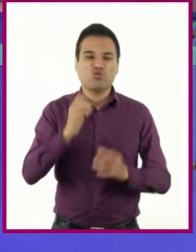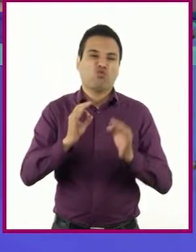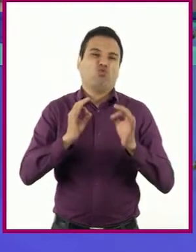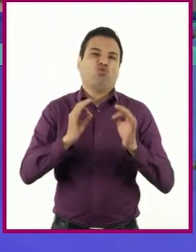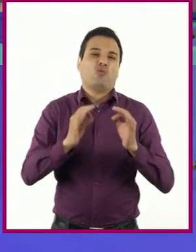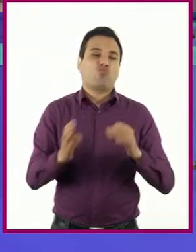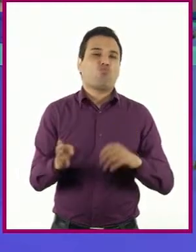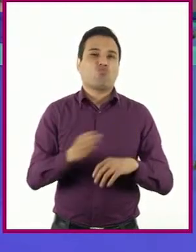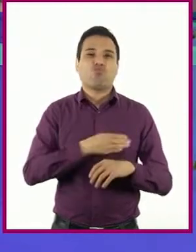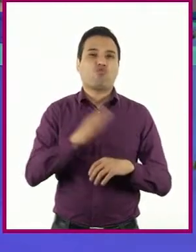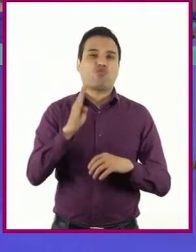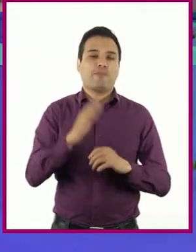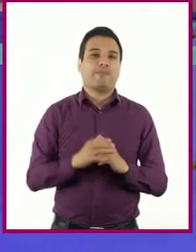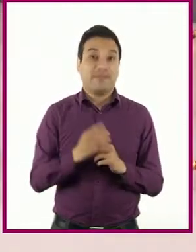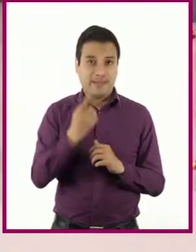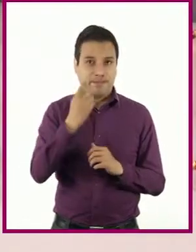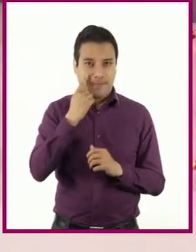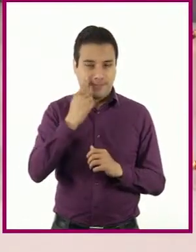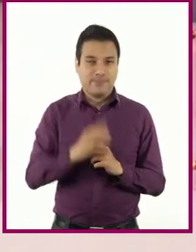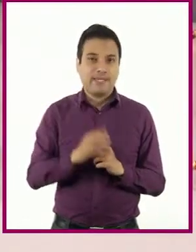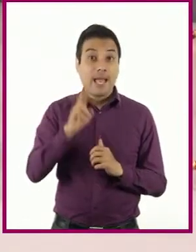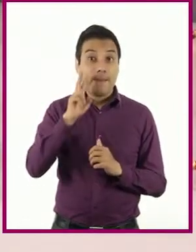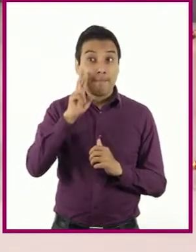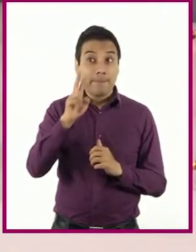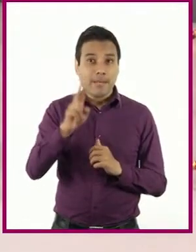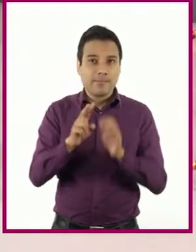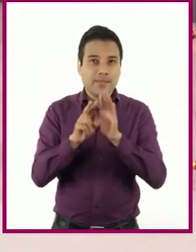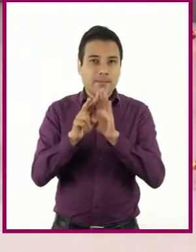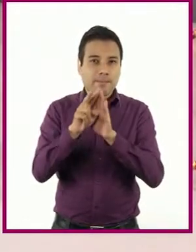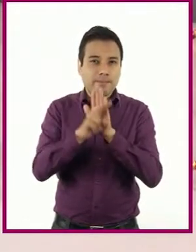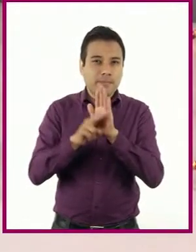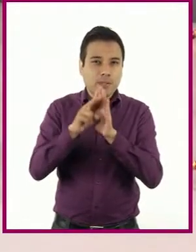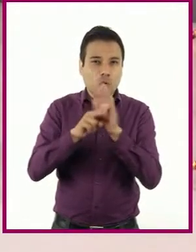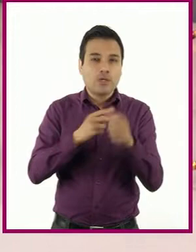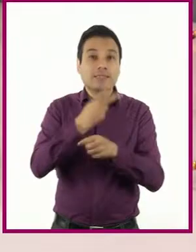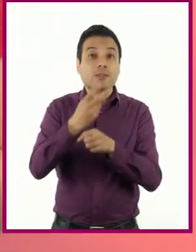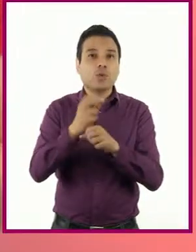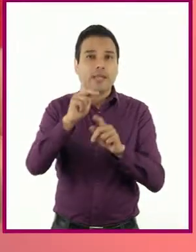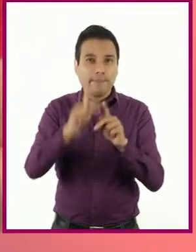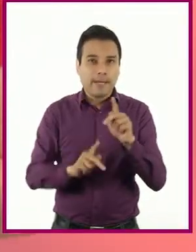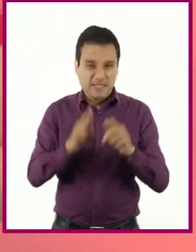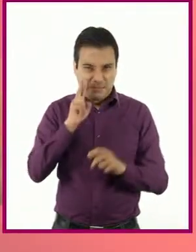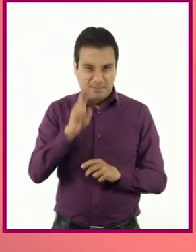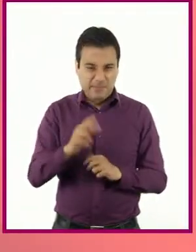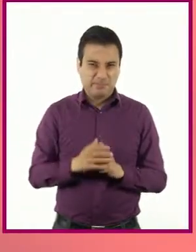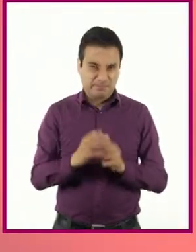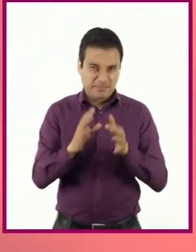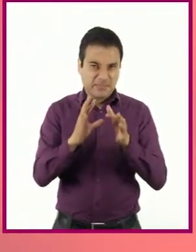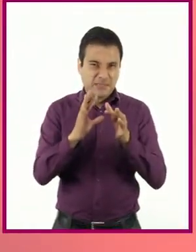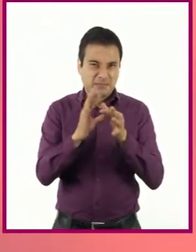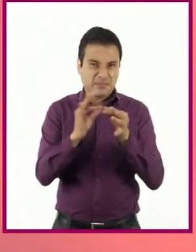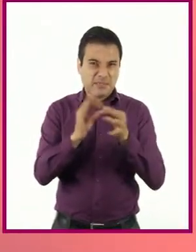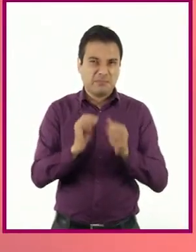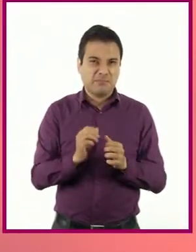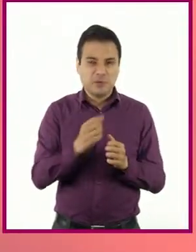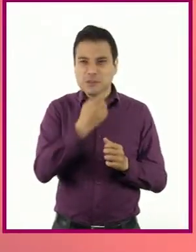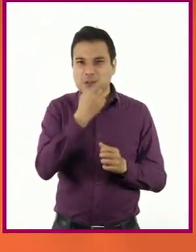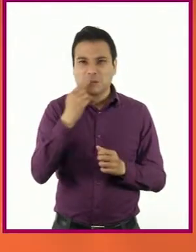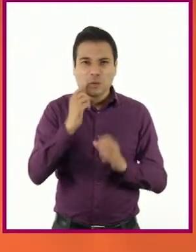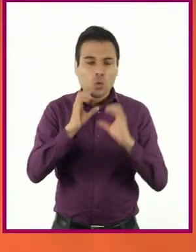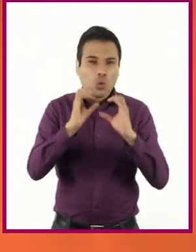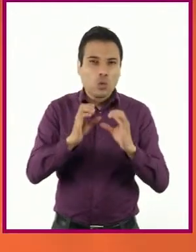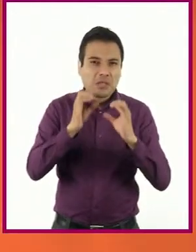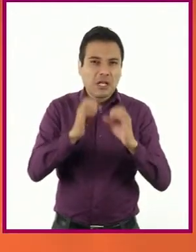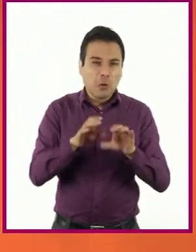óptimas condiciones. Veamos la continuación de la cápsula anterior para seguir entendiendo cómo podemos cuidar